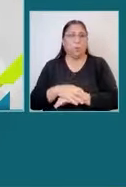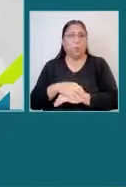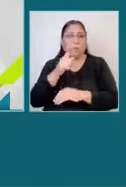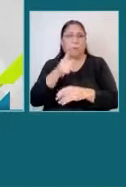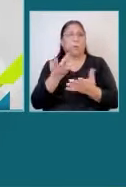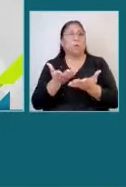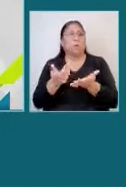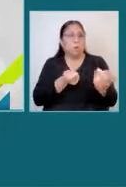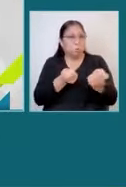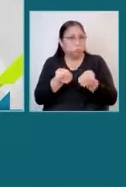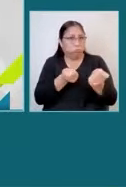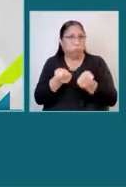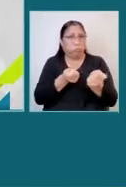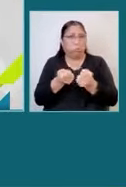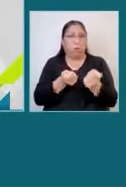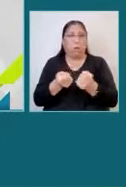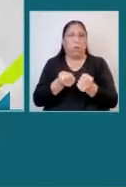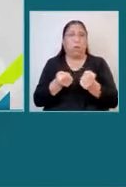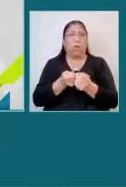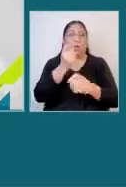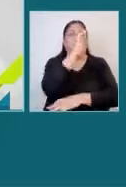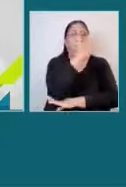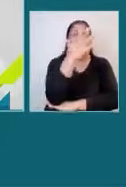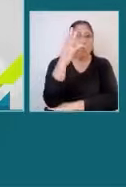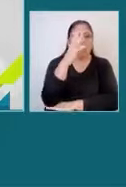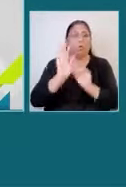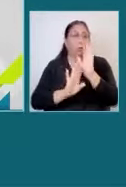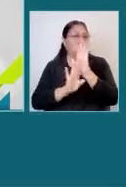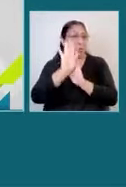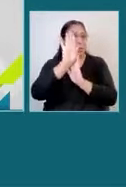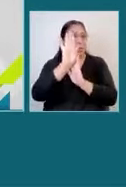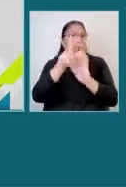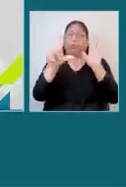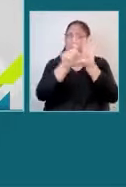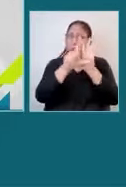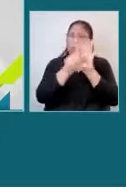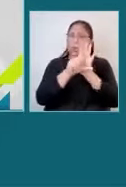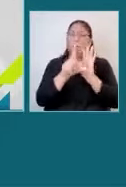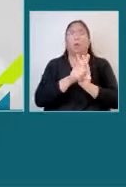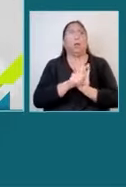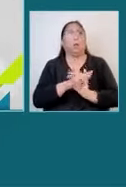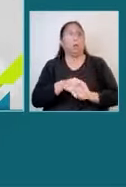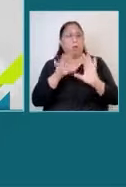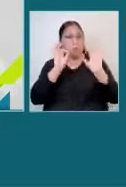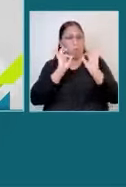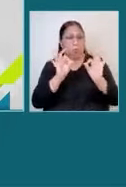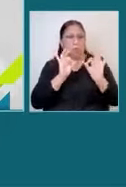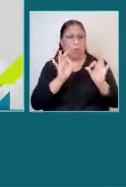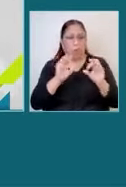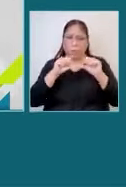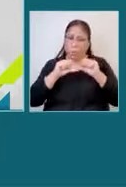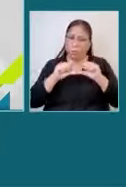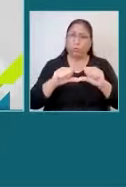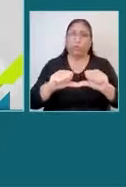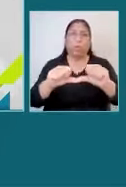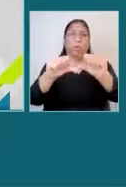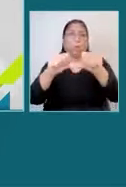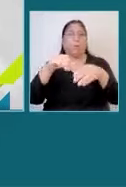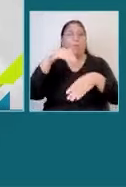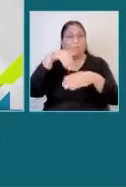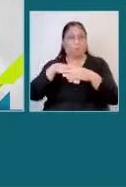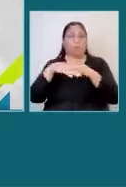manejo del bosque, el desarrollo del sector forestal de forma legal, moderna, sostenible y competitiva en el país. Este es, digamos, el